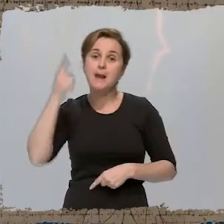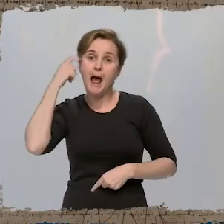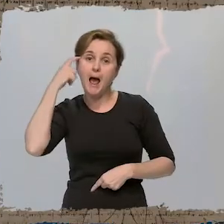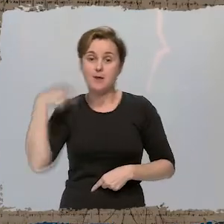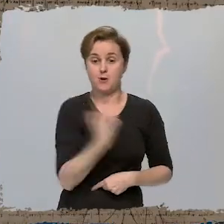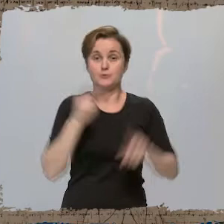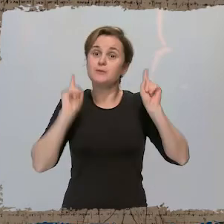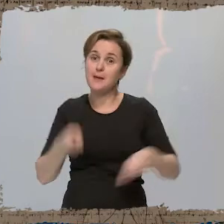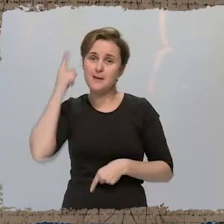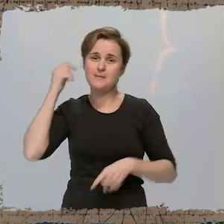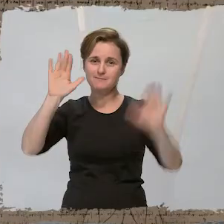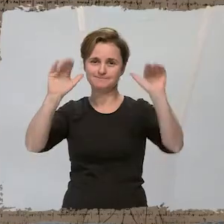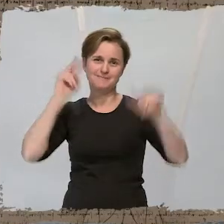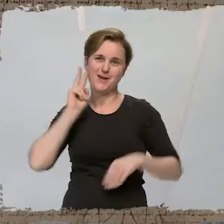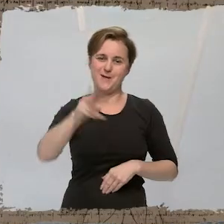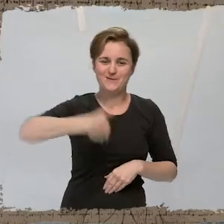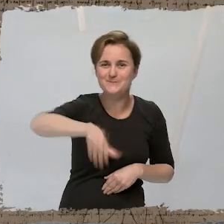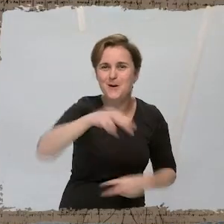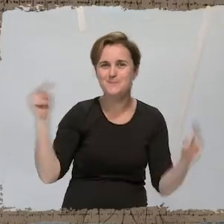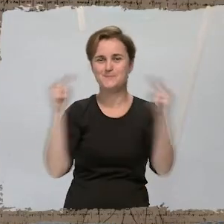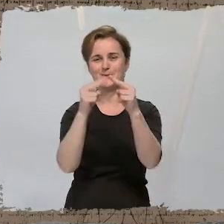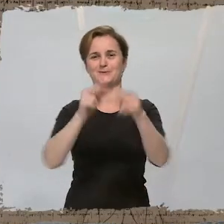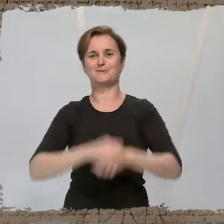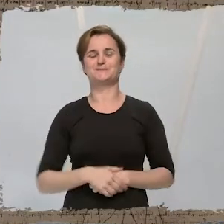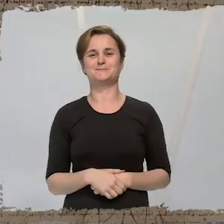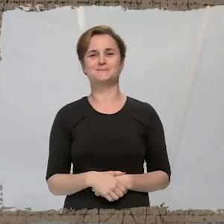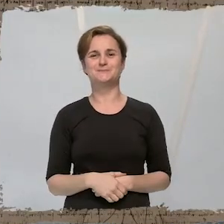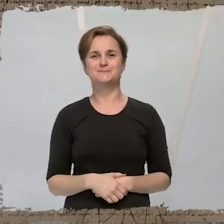aprendido tanto como nosotros nos vemos pronto